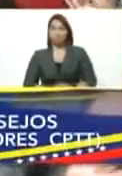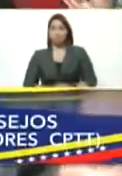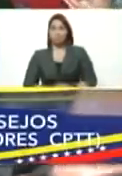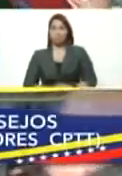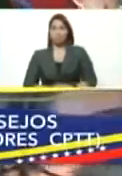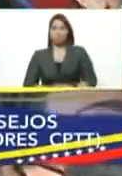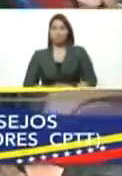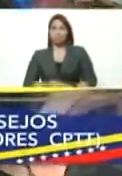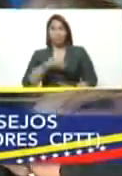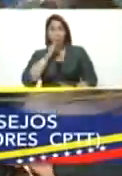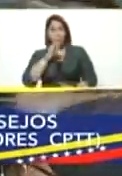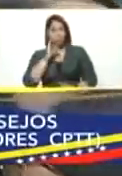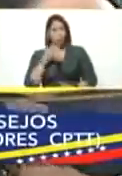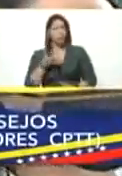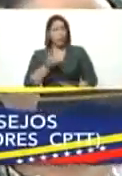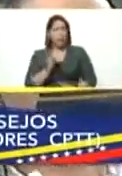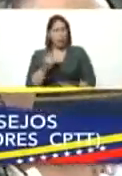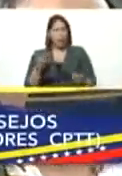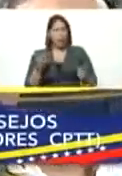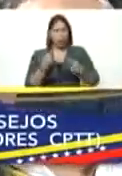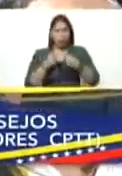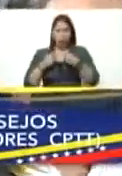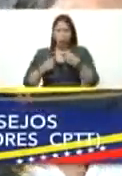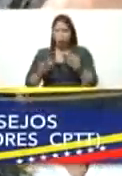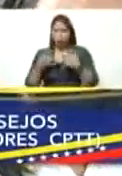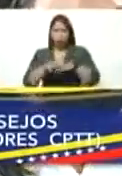El café está aliñado.